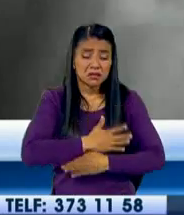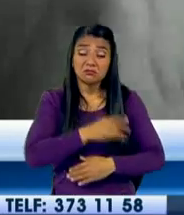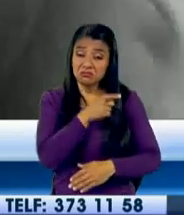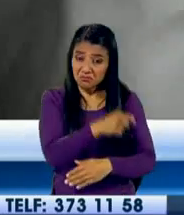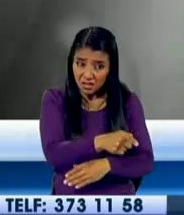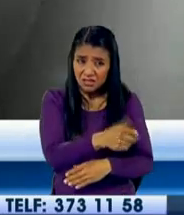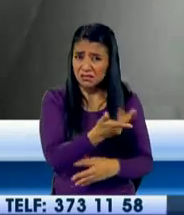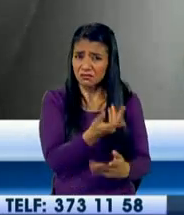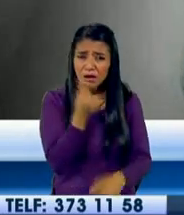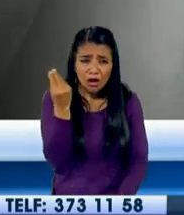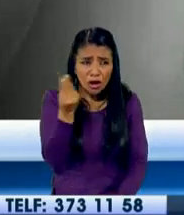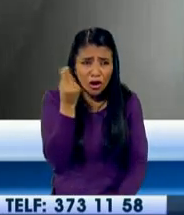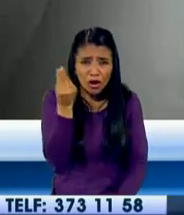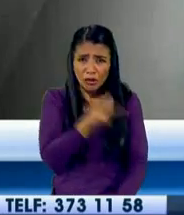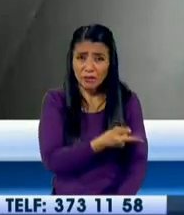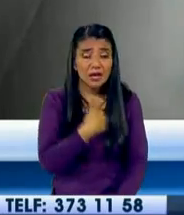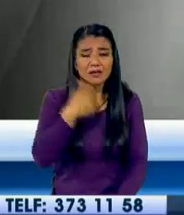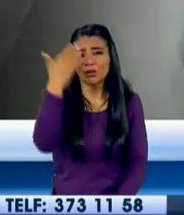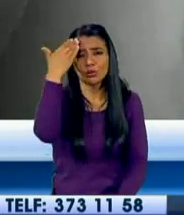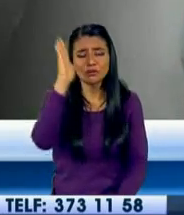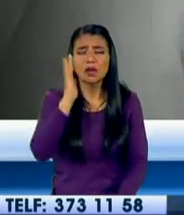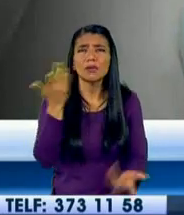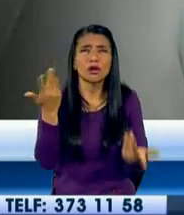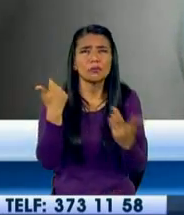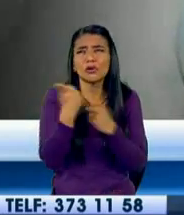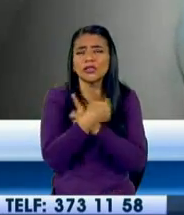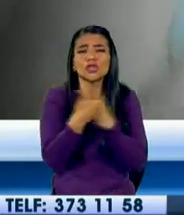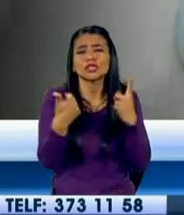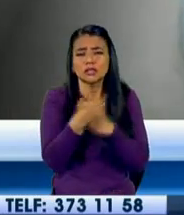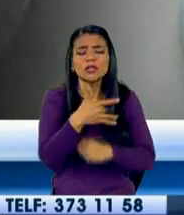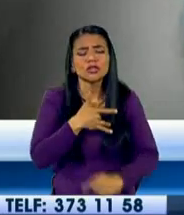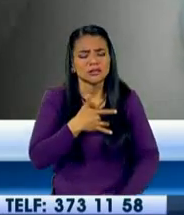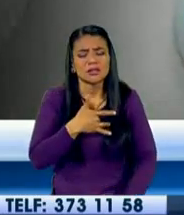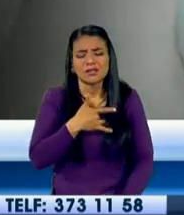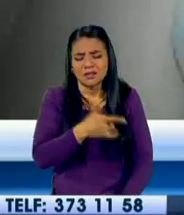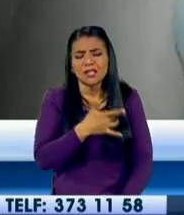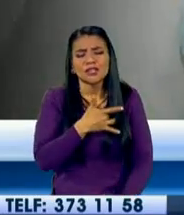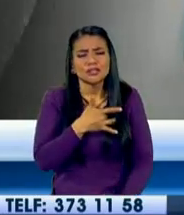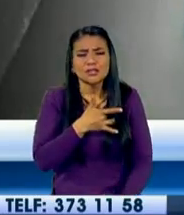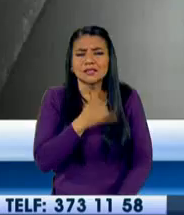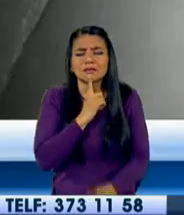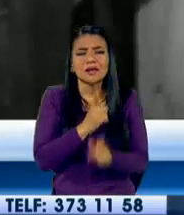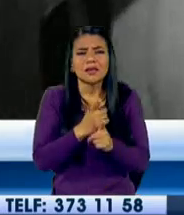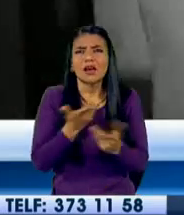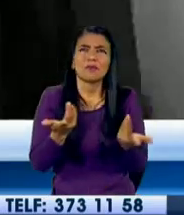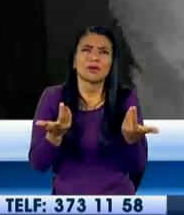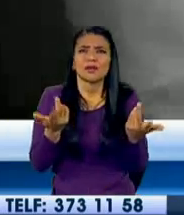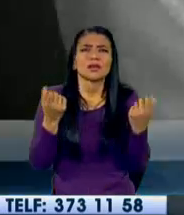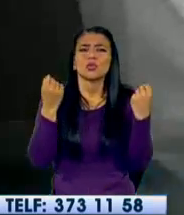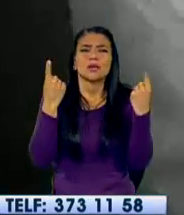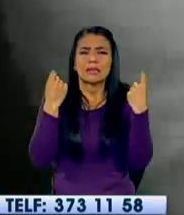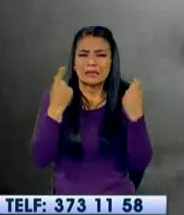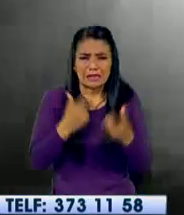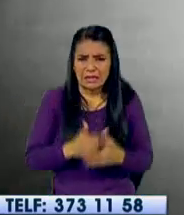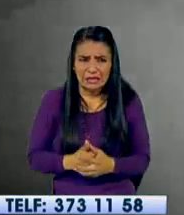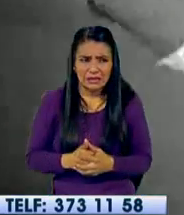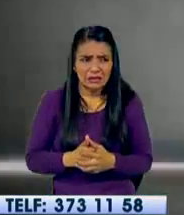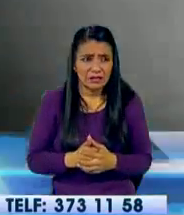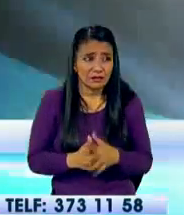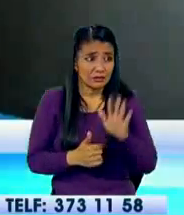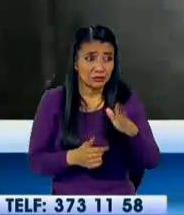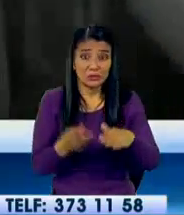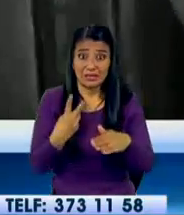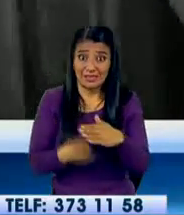Ella todavía no sabe lo que le está pasando, ella no lo siente, yo sé que ella no lo asimila. Ahora, con su pequeño